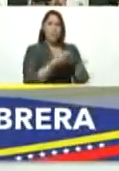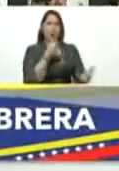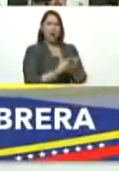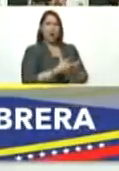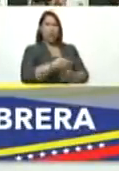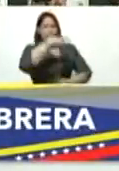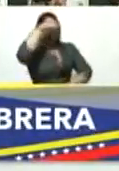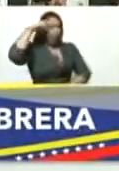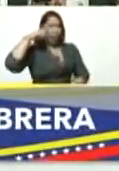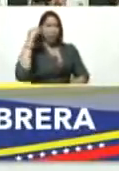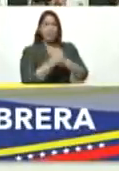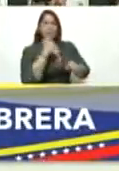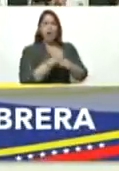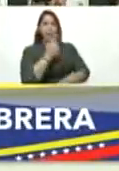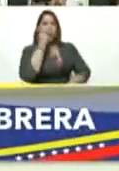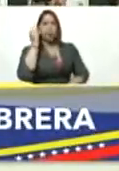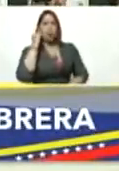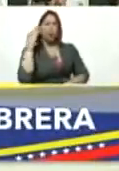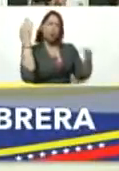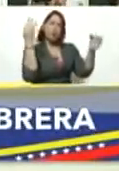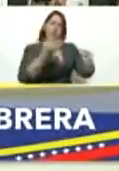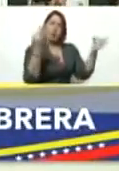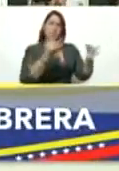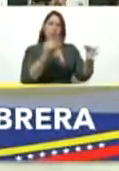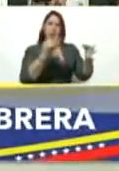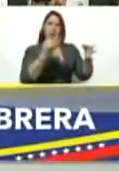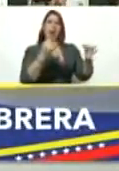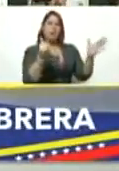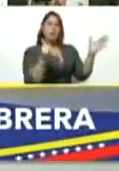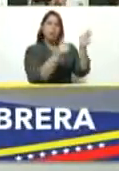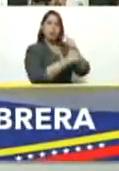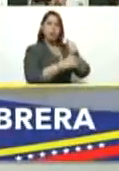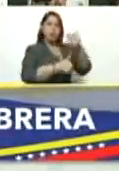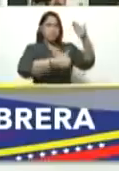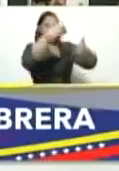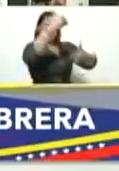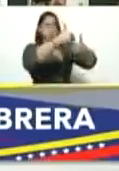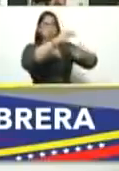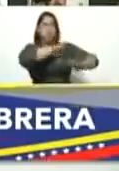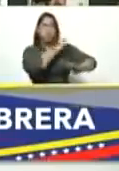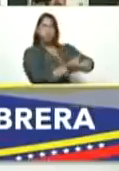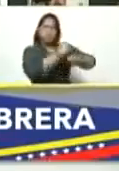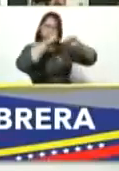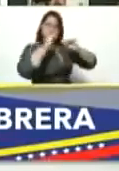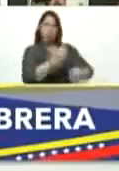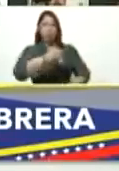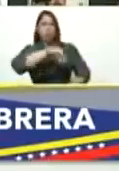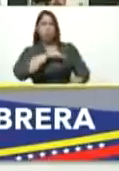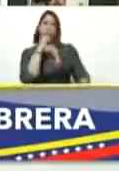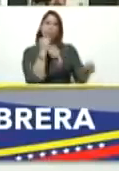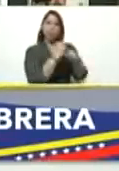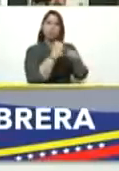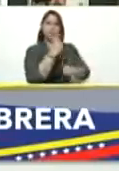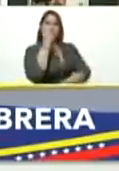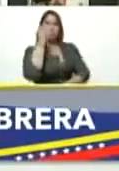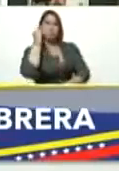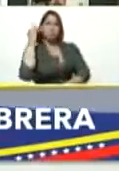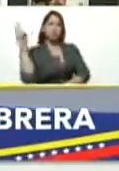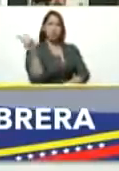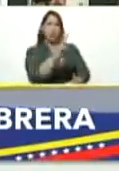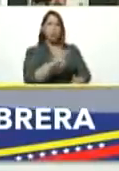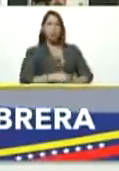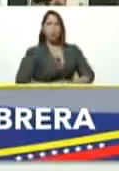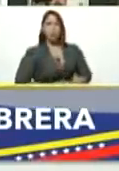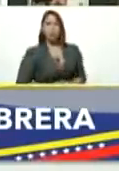pero siempre se haya encontrado con una pared fuerte los trabajadores y las trabajadoras venezuela